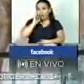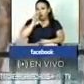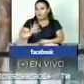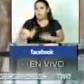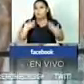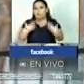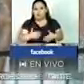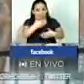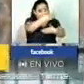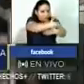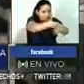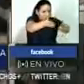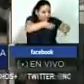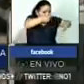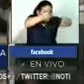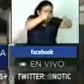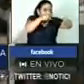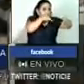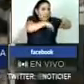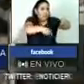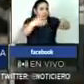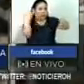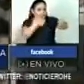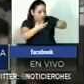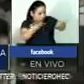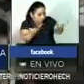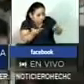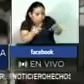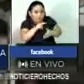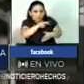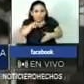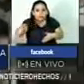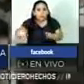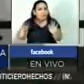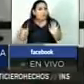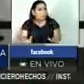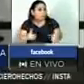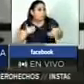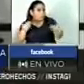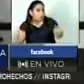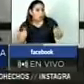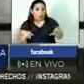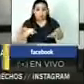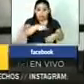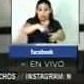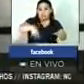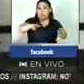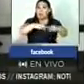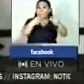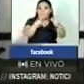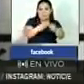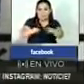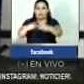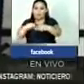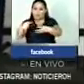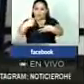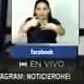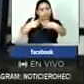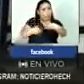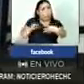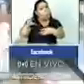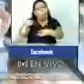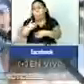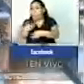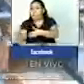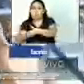acciones al interior de los centros penales deben ejecutarse únicamente para miembros de estructuras criminales y no para los